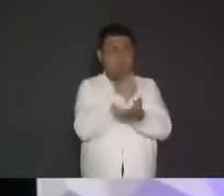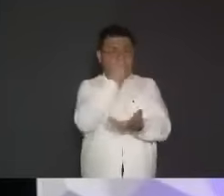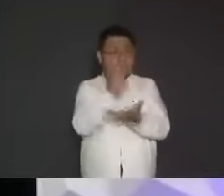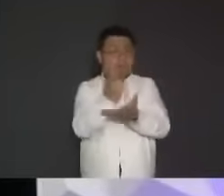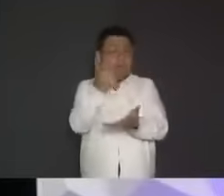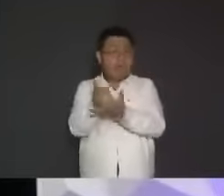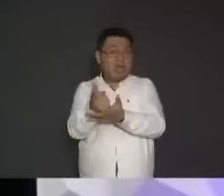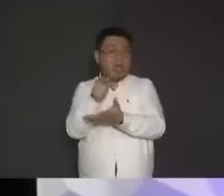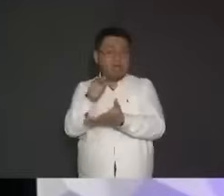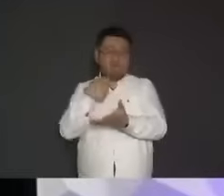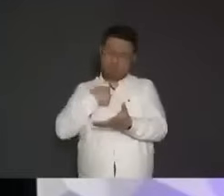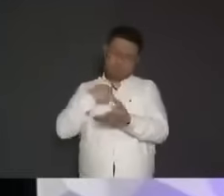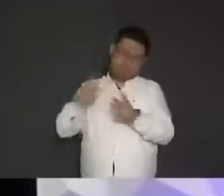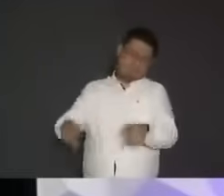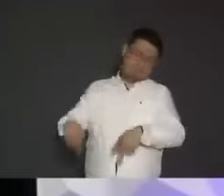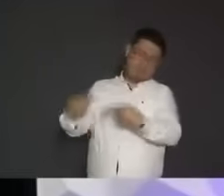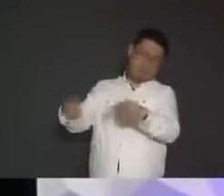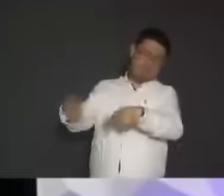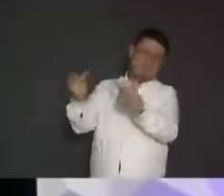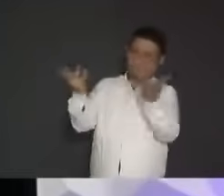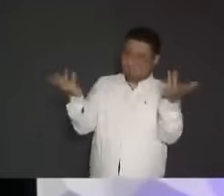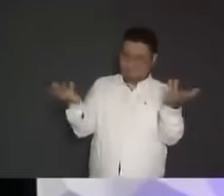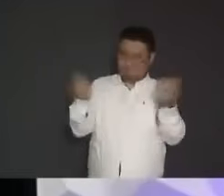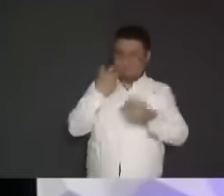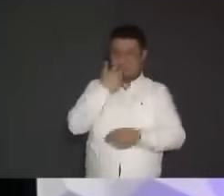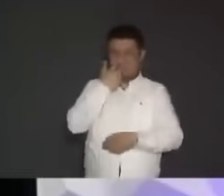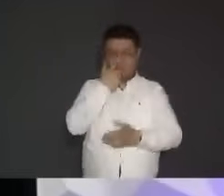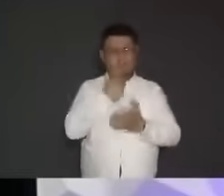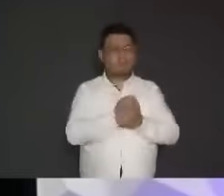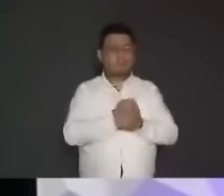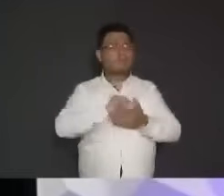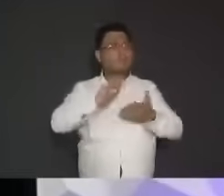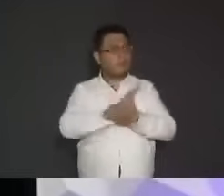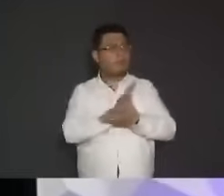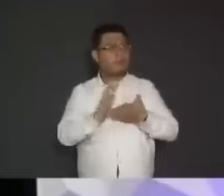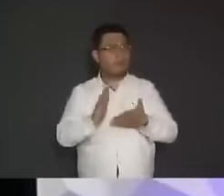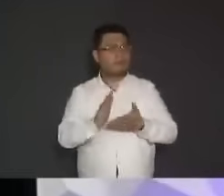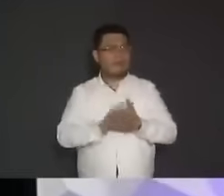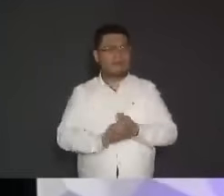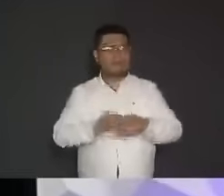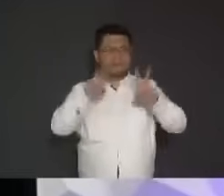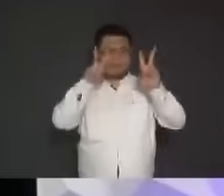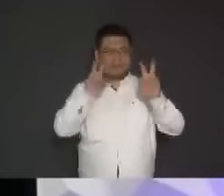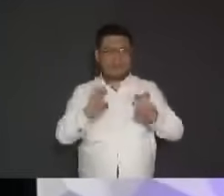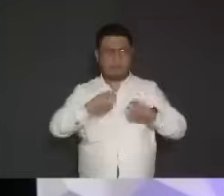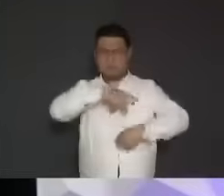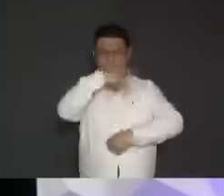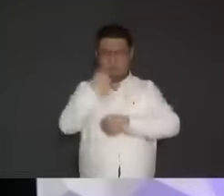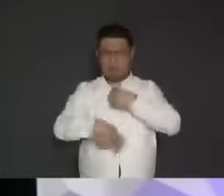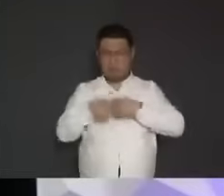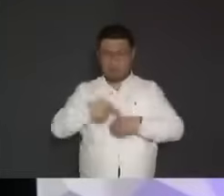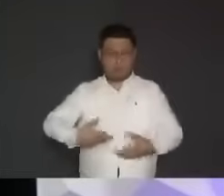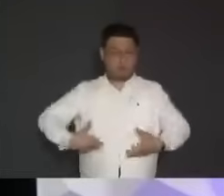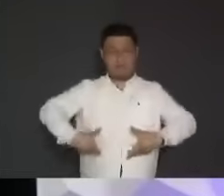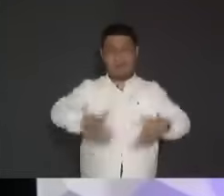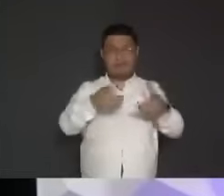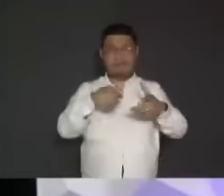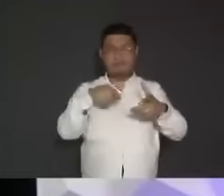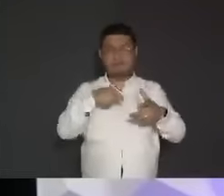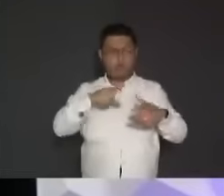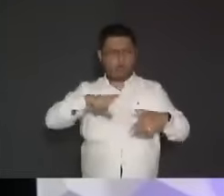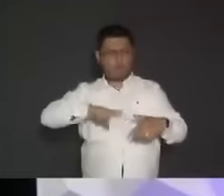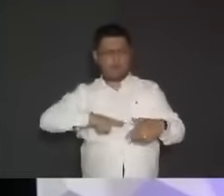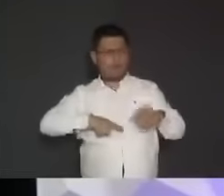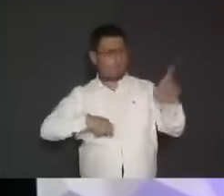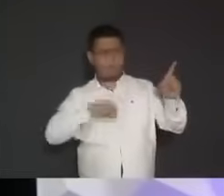que valen, pues se los vendo con mucho gusto. Aclara también que la delincuencia, cuando habla de cuidar Yucatán y que los gobiernos de